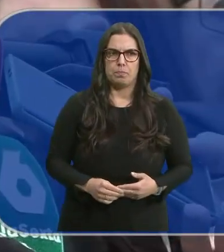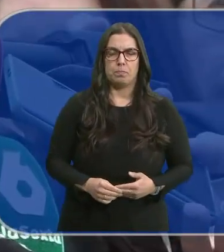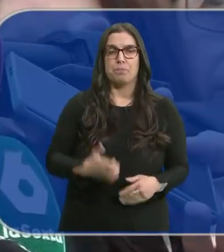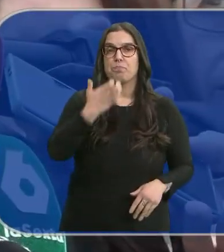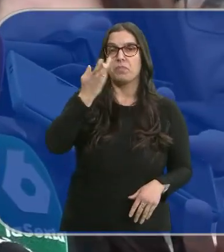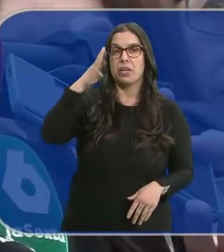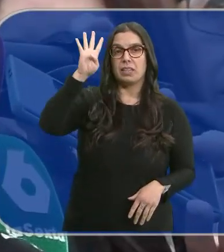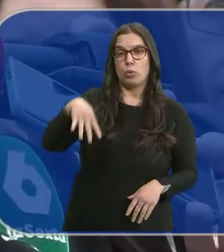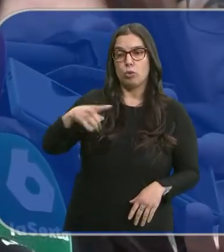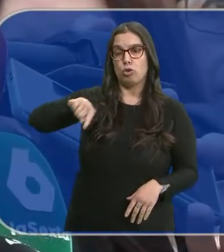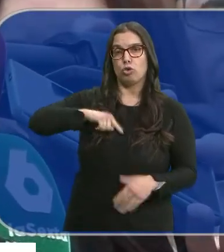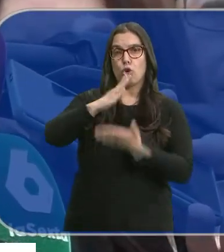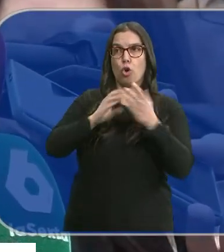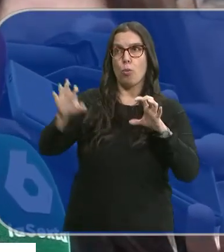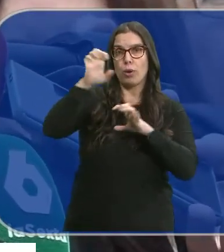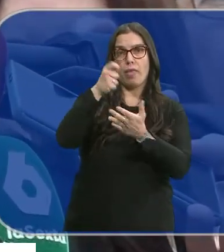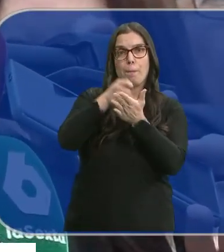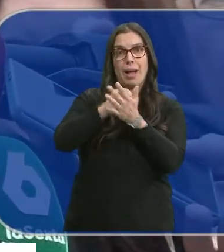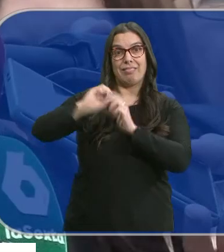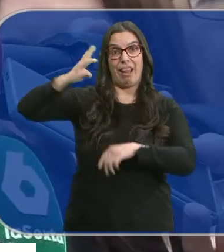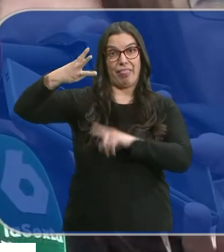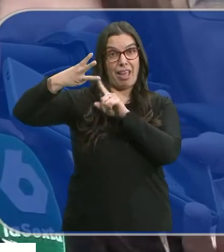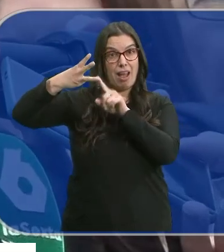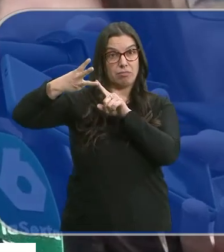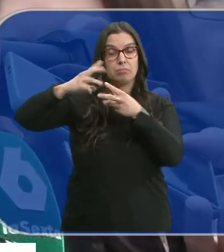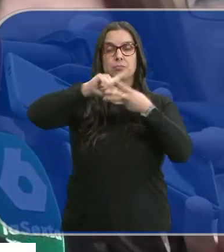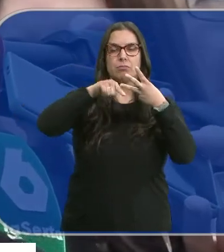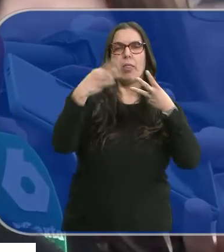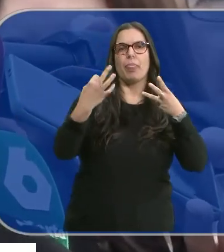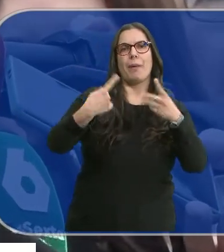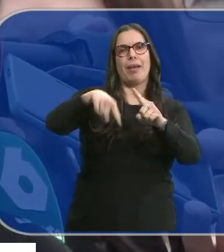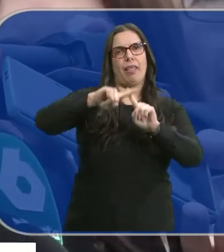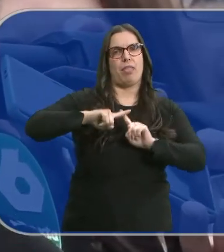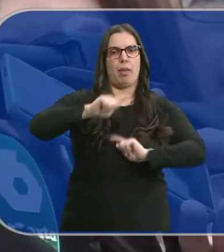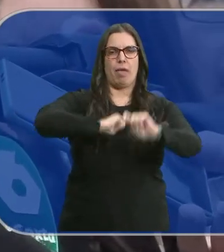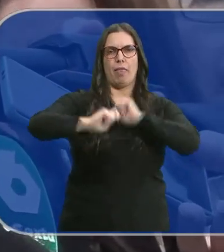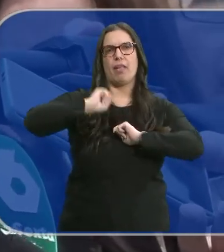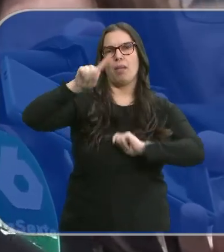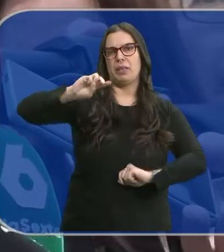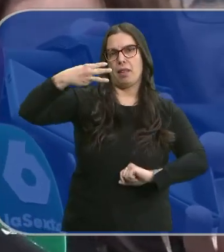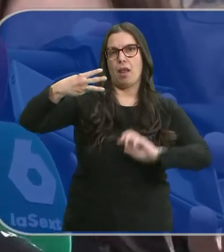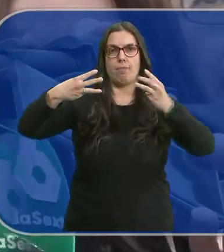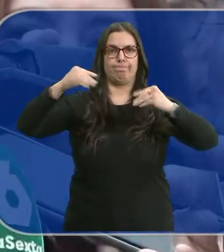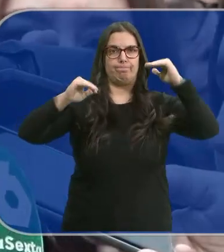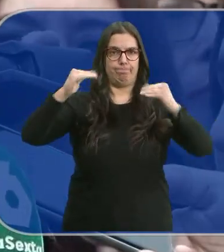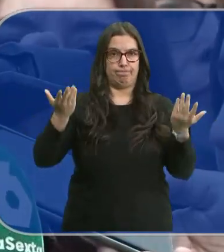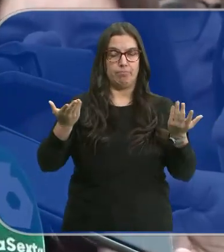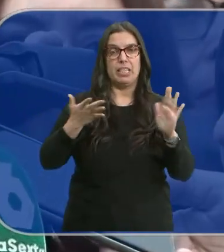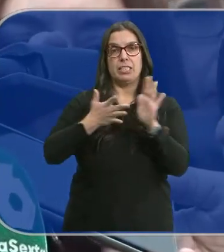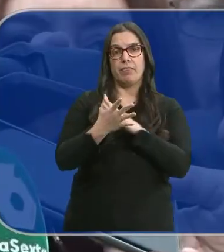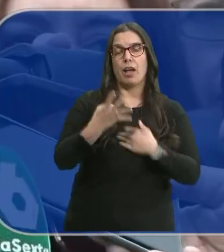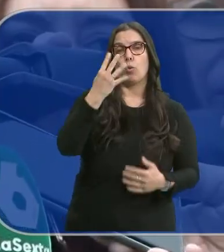Si Cataluña es la tercera en aportar, también sea la tercera en recibir. Representa